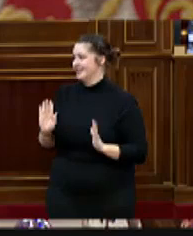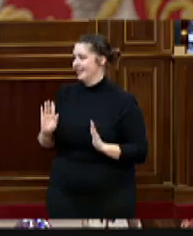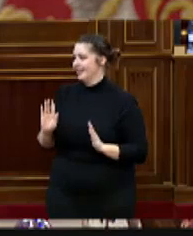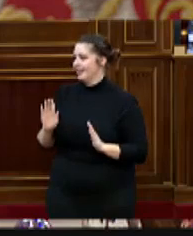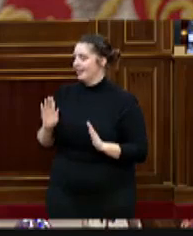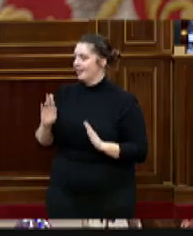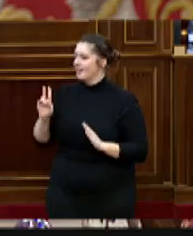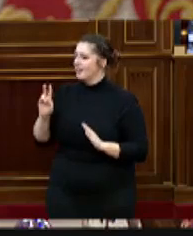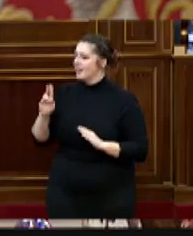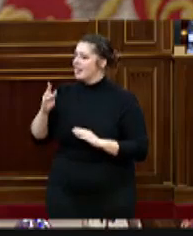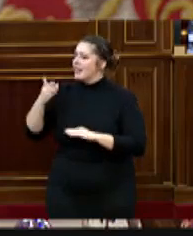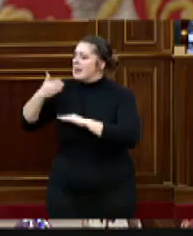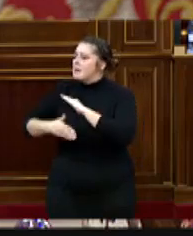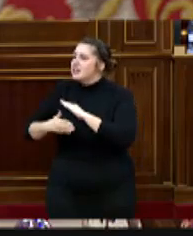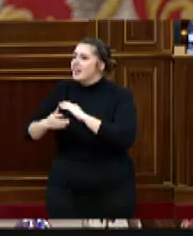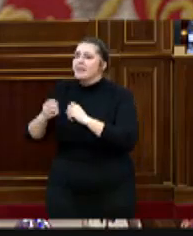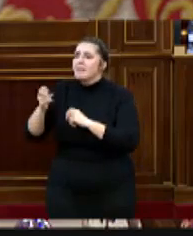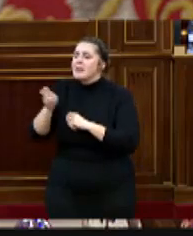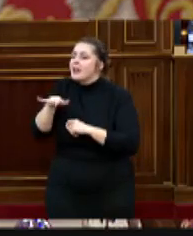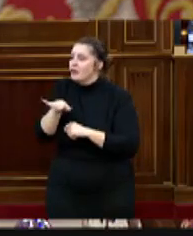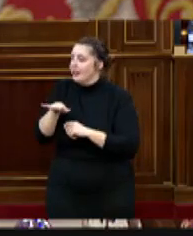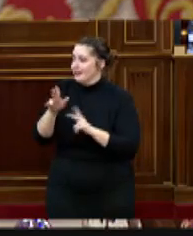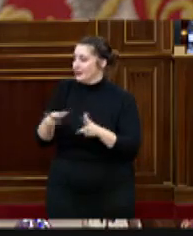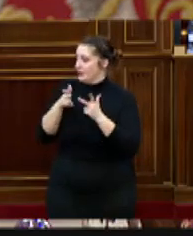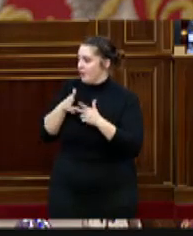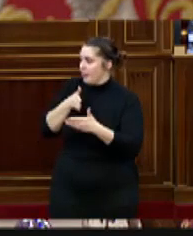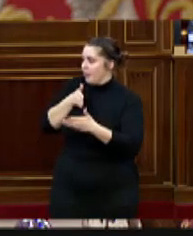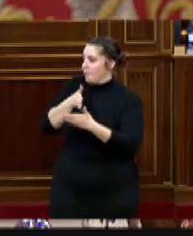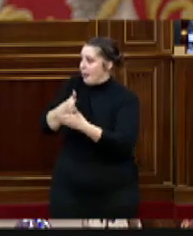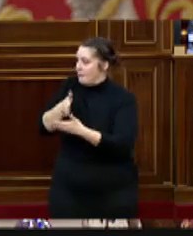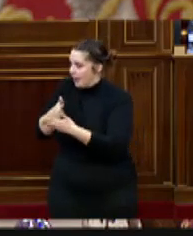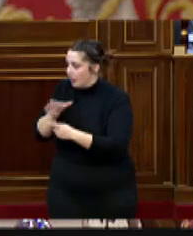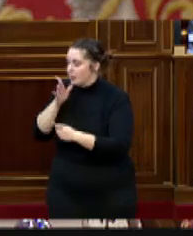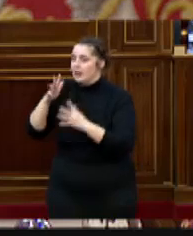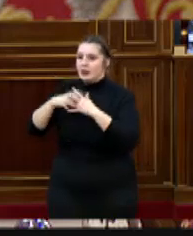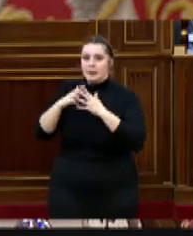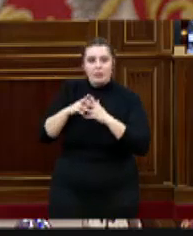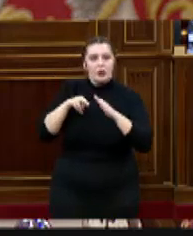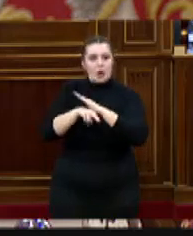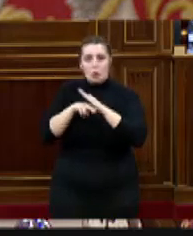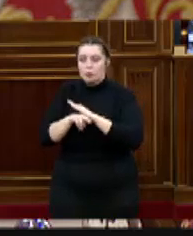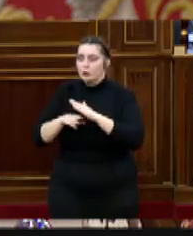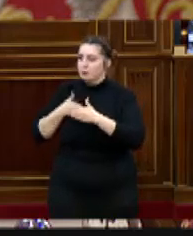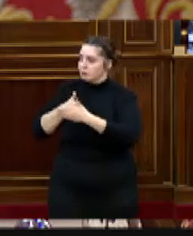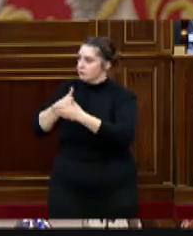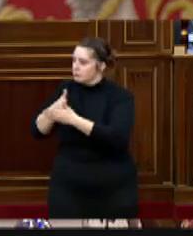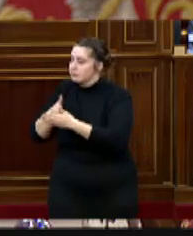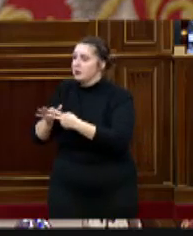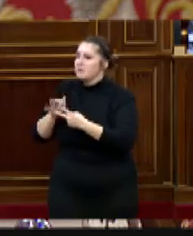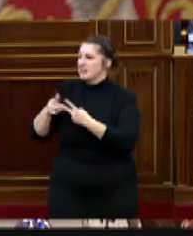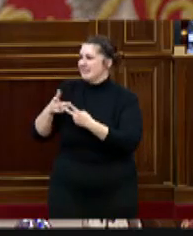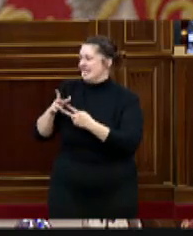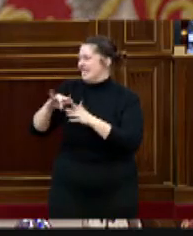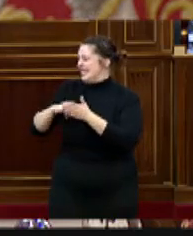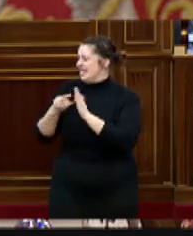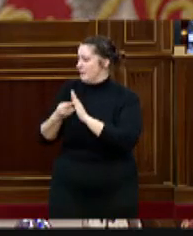proceden de su entorno Es decir de la sociedad de sus limitaciones en infraestructuras y recursos y En definitiva de un